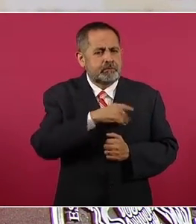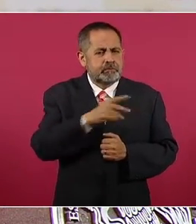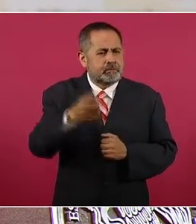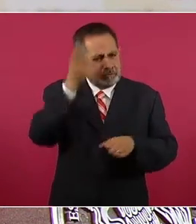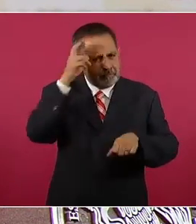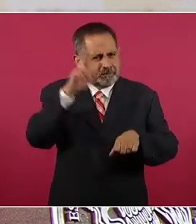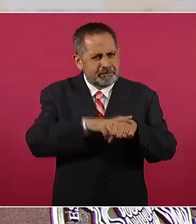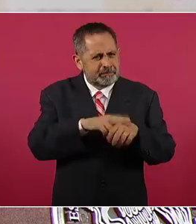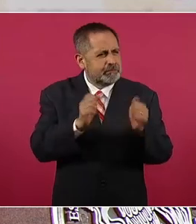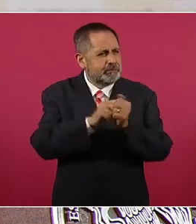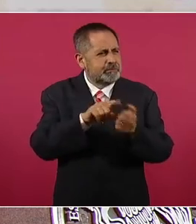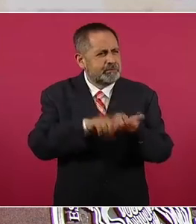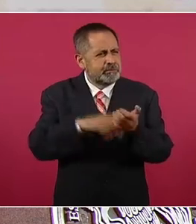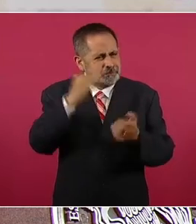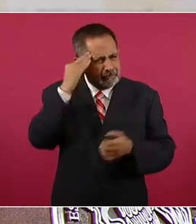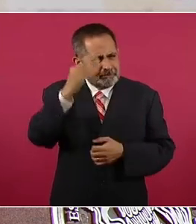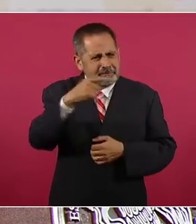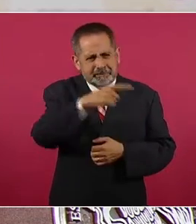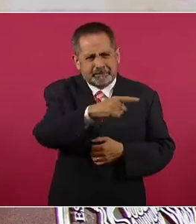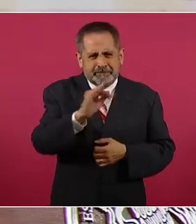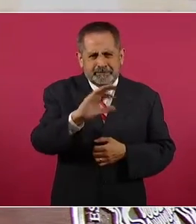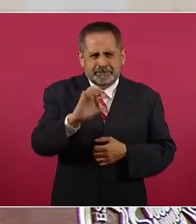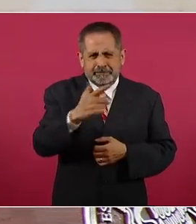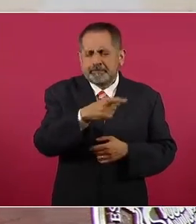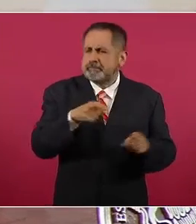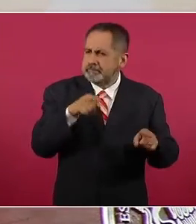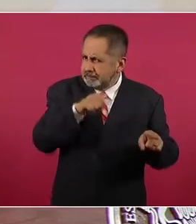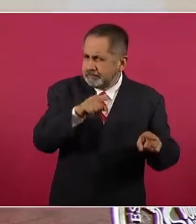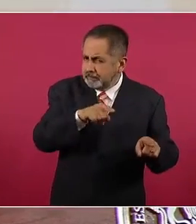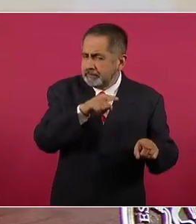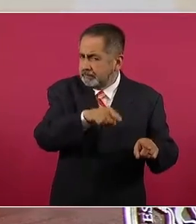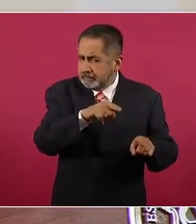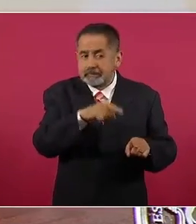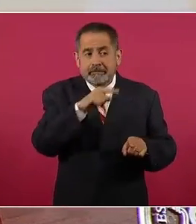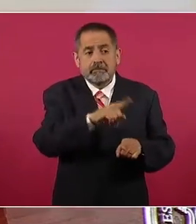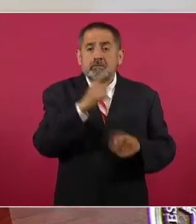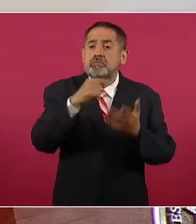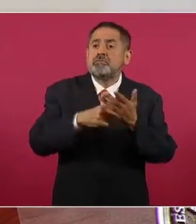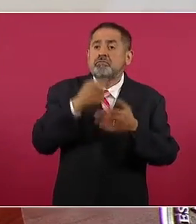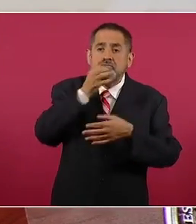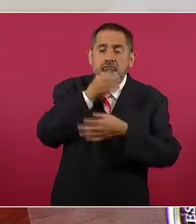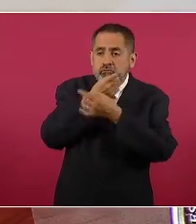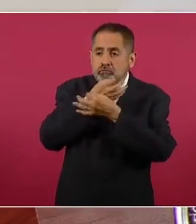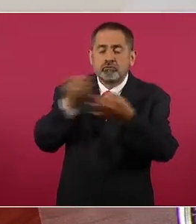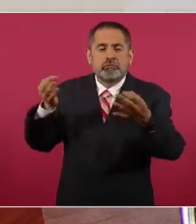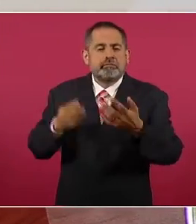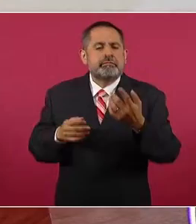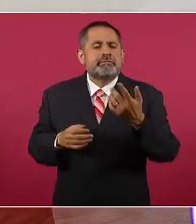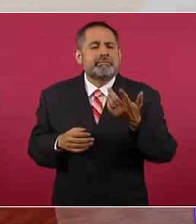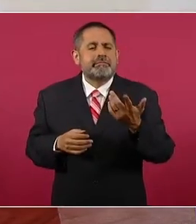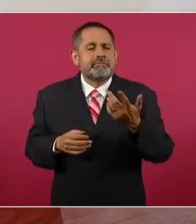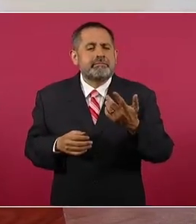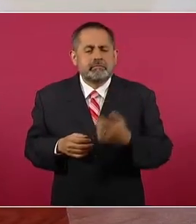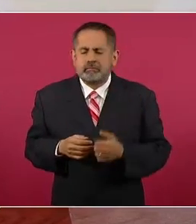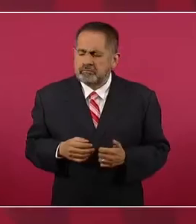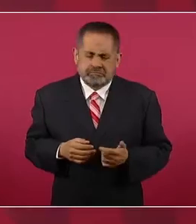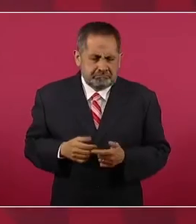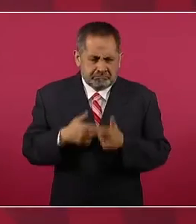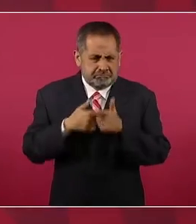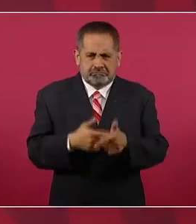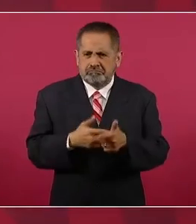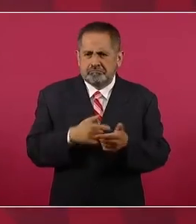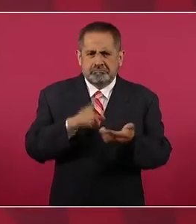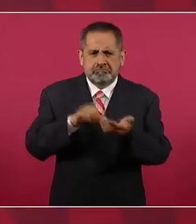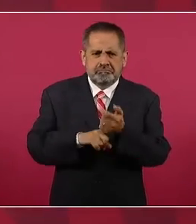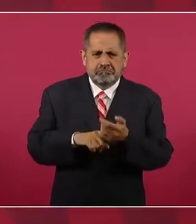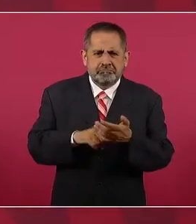con Calderón. Sí. Él una vez declaró de que iba a seguir